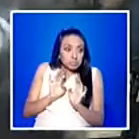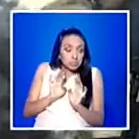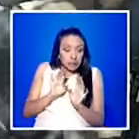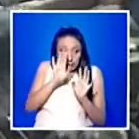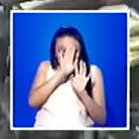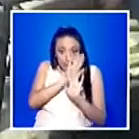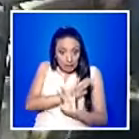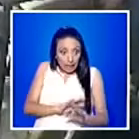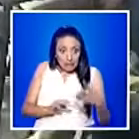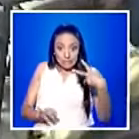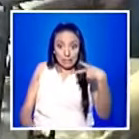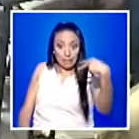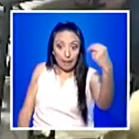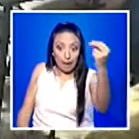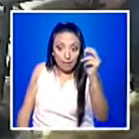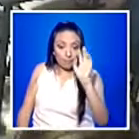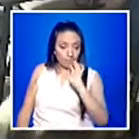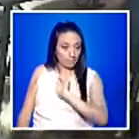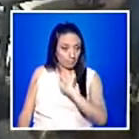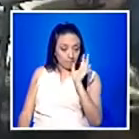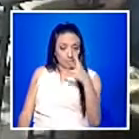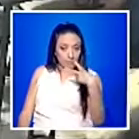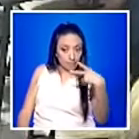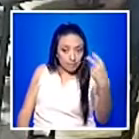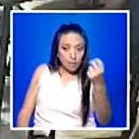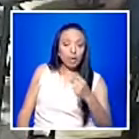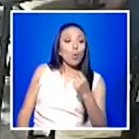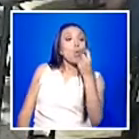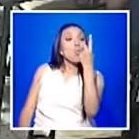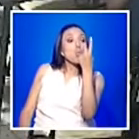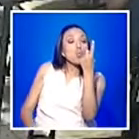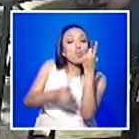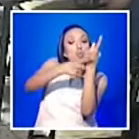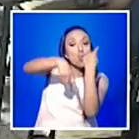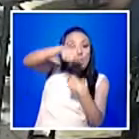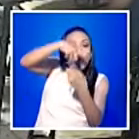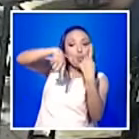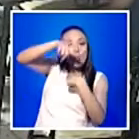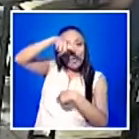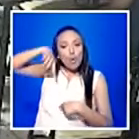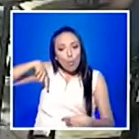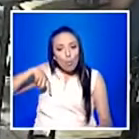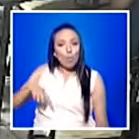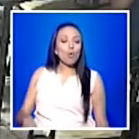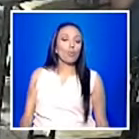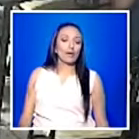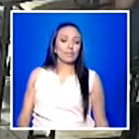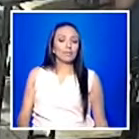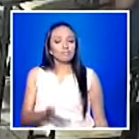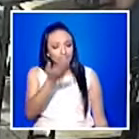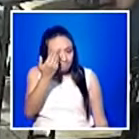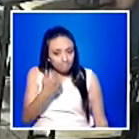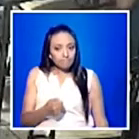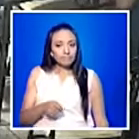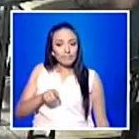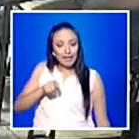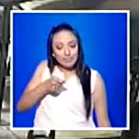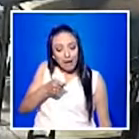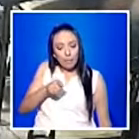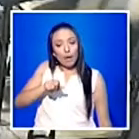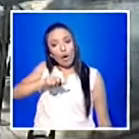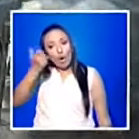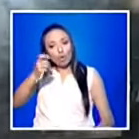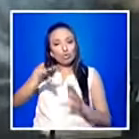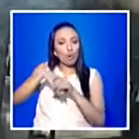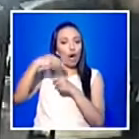ya estaban por marcharse, uno de los asaltantes vuelve a exigir que le entregue las llaves de un auto estacionado